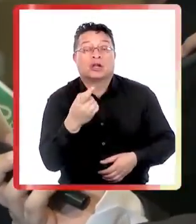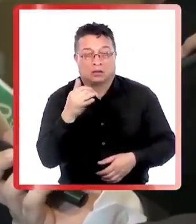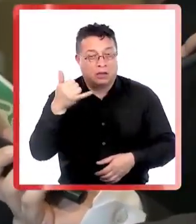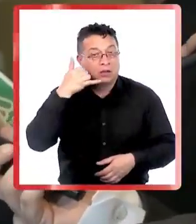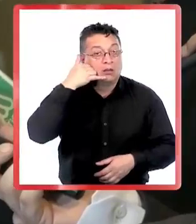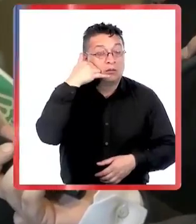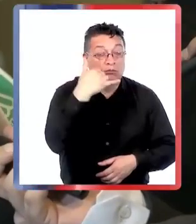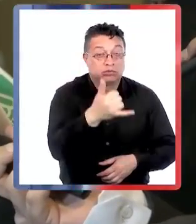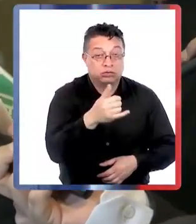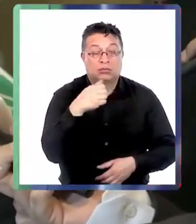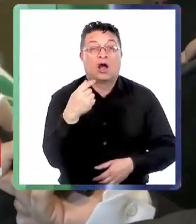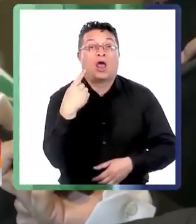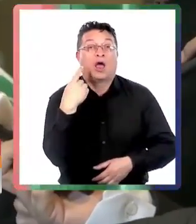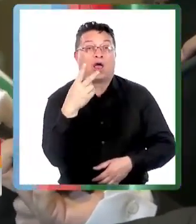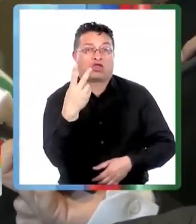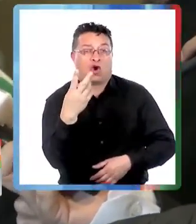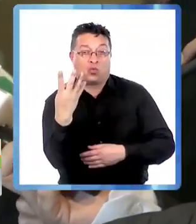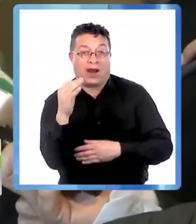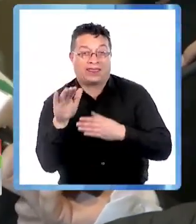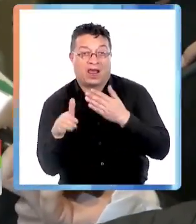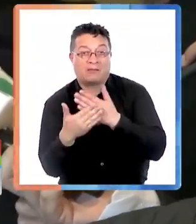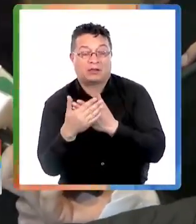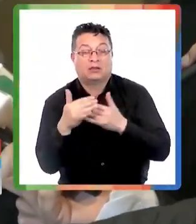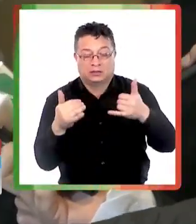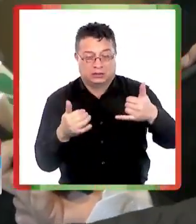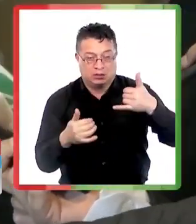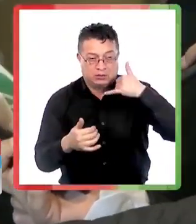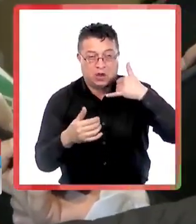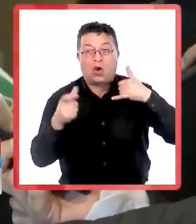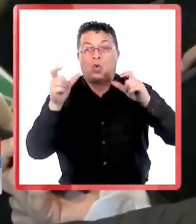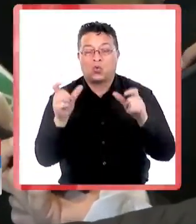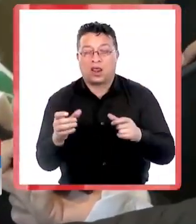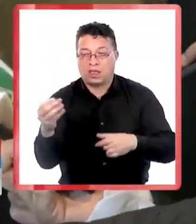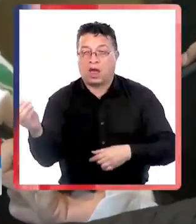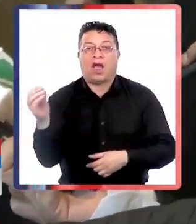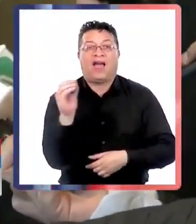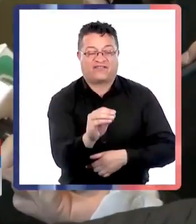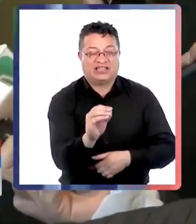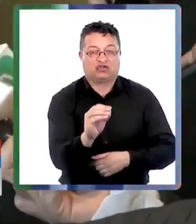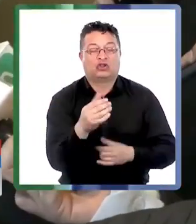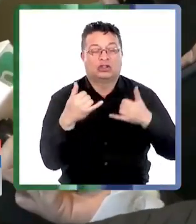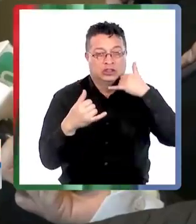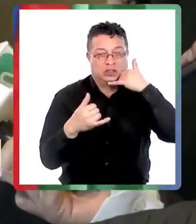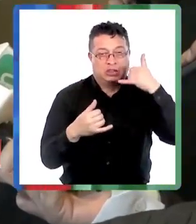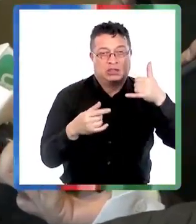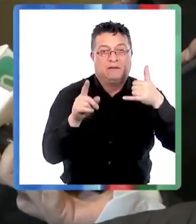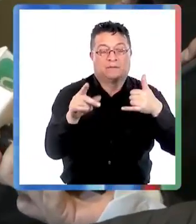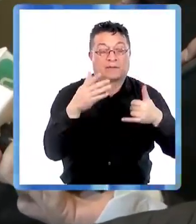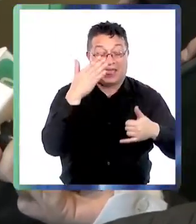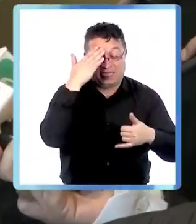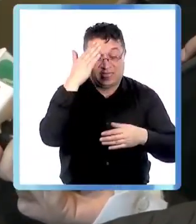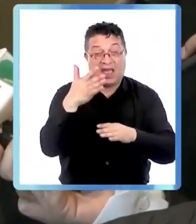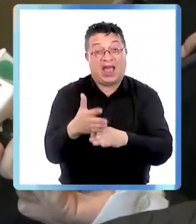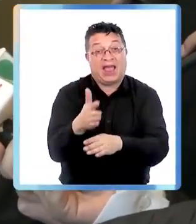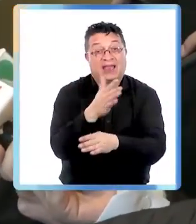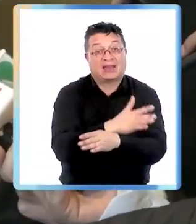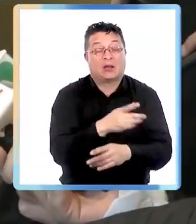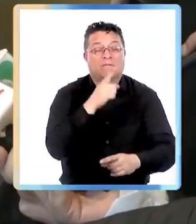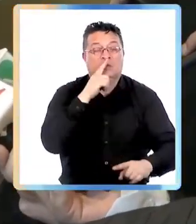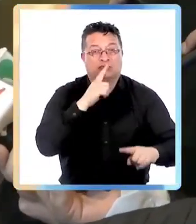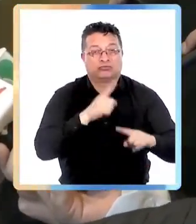porque el llamado ocurre a las 2:40 de la madrugada. La persona que llama se identifica con el guardia señalando lo siguiente, abro comillas, el